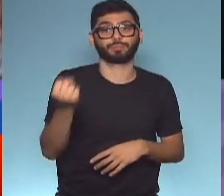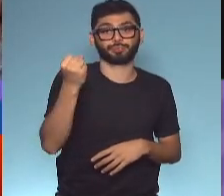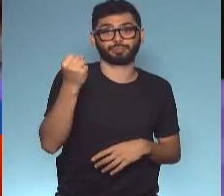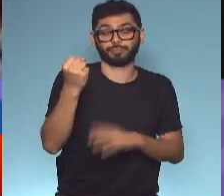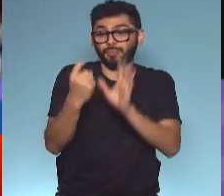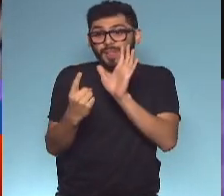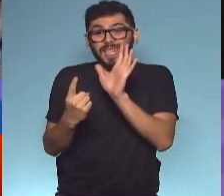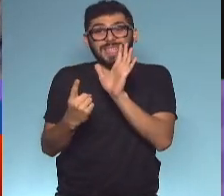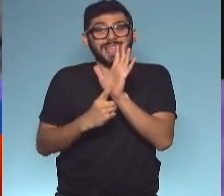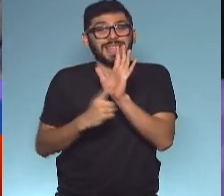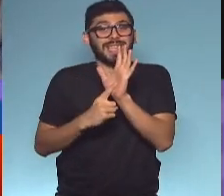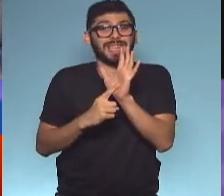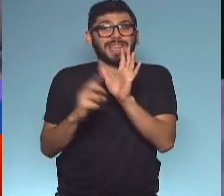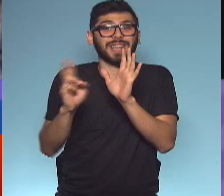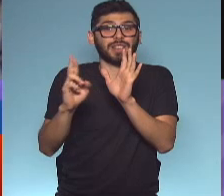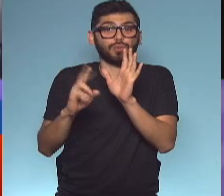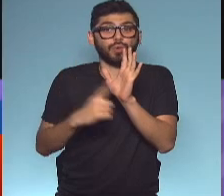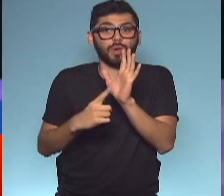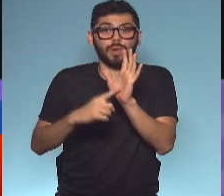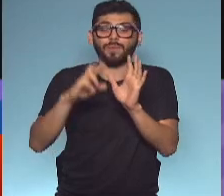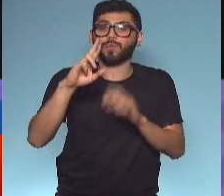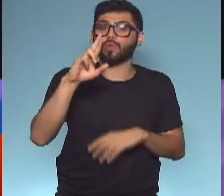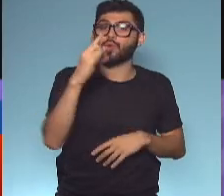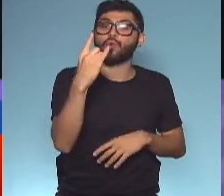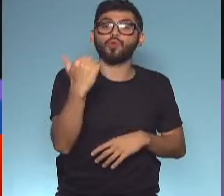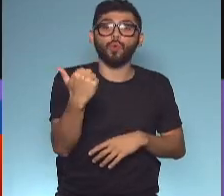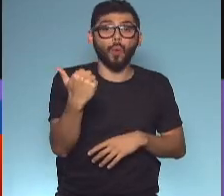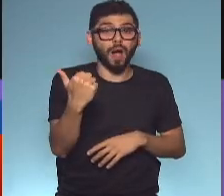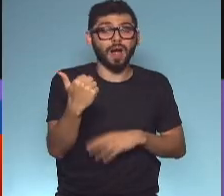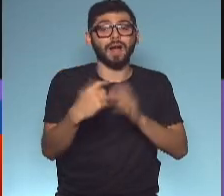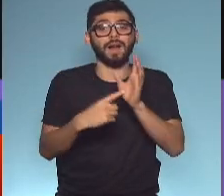la resolución a través de la doctrina Ruda